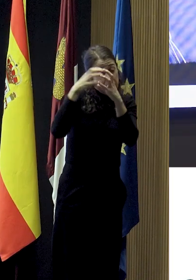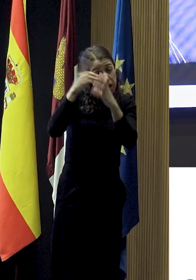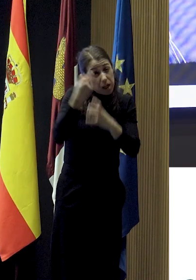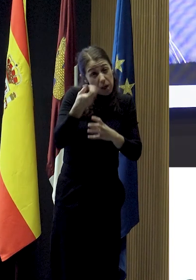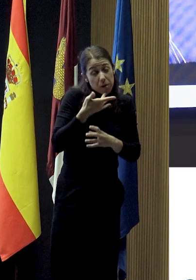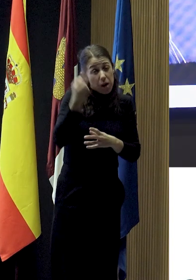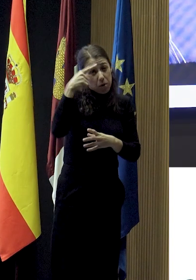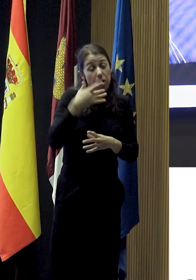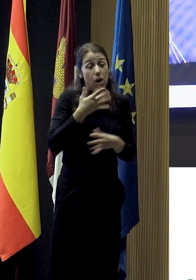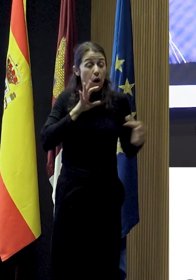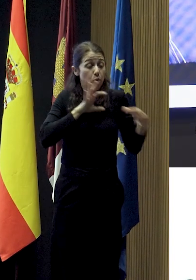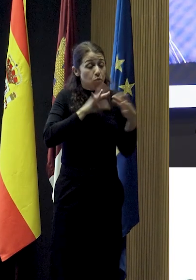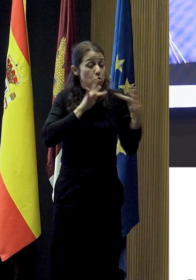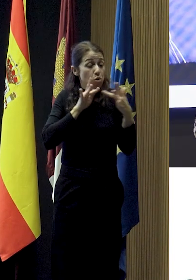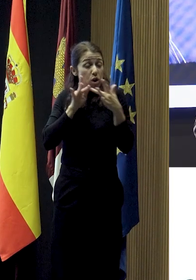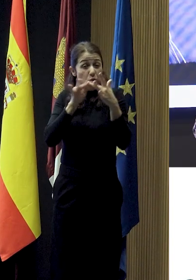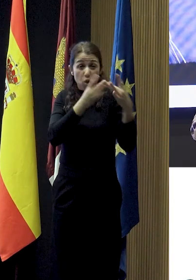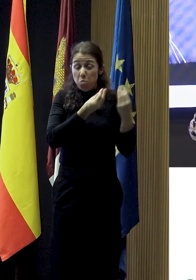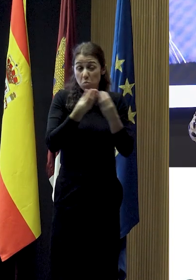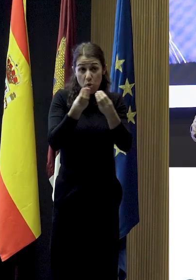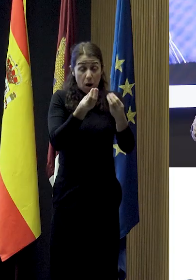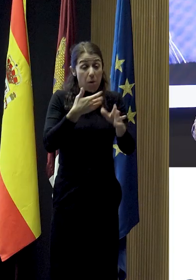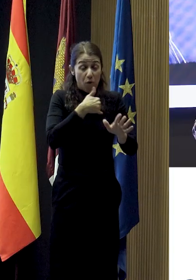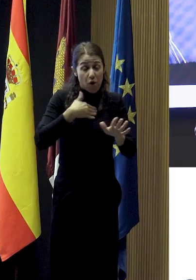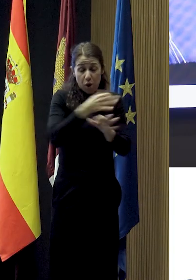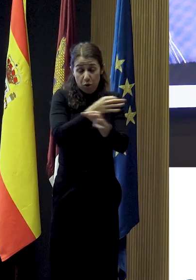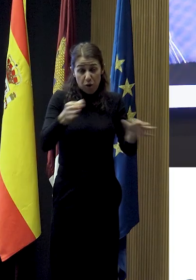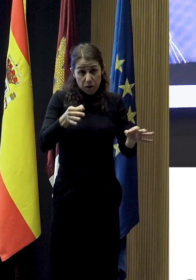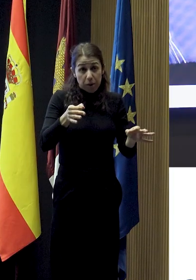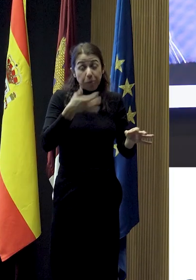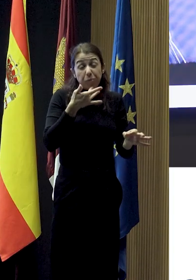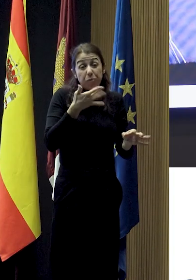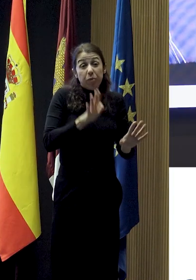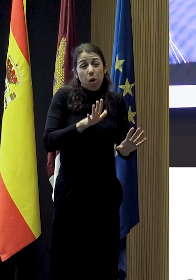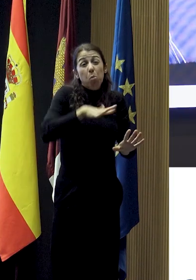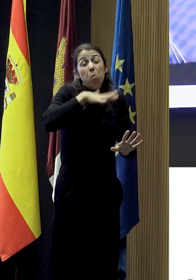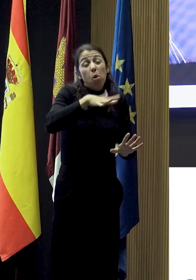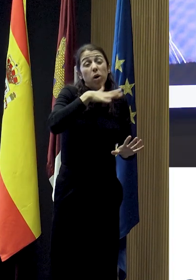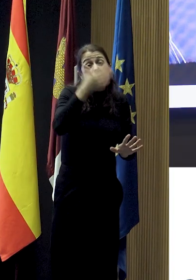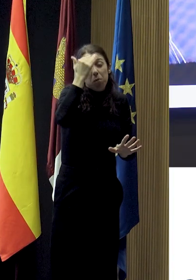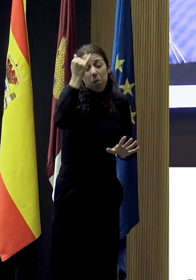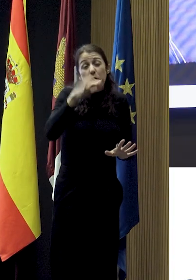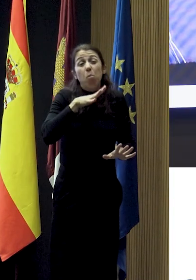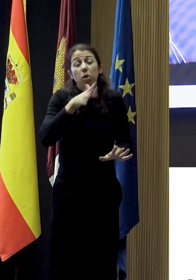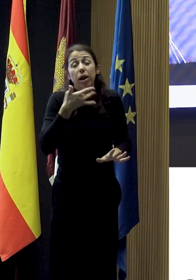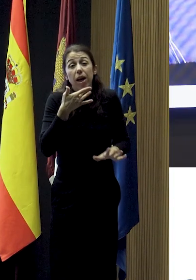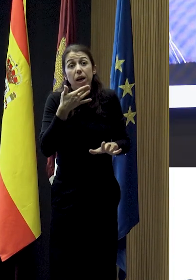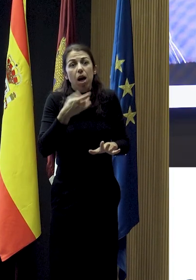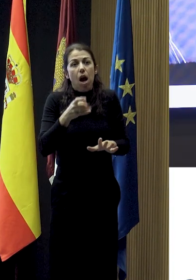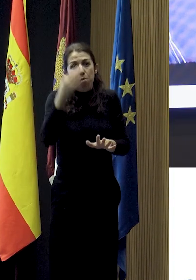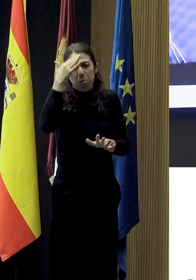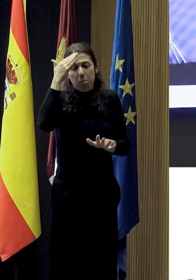tenemos que tener una relación de conexiones entre ellas que funcionen perfectamente, pero ¿por qué perdemos la memoria y cómo empezamos a perder la